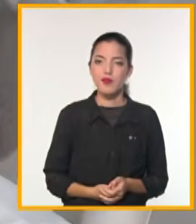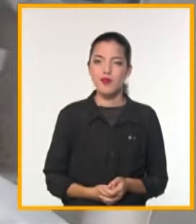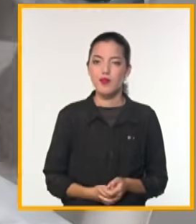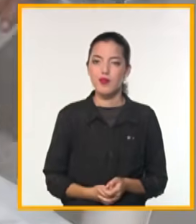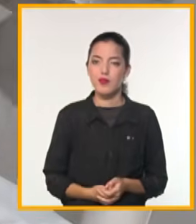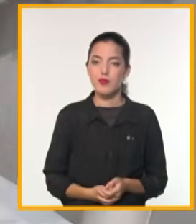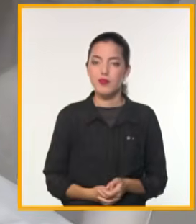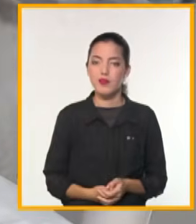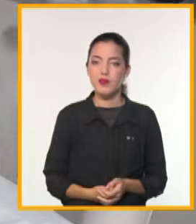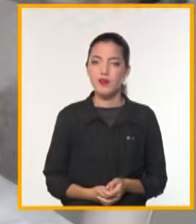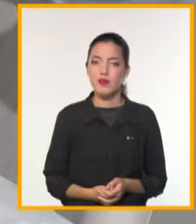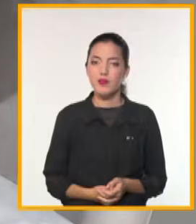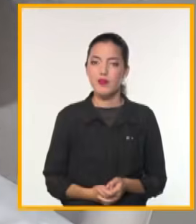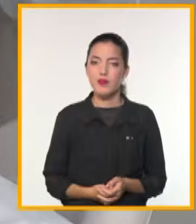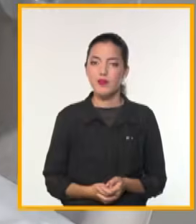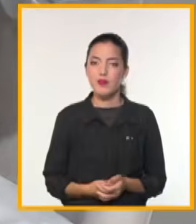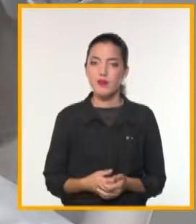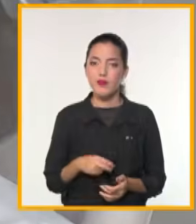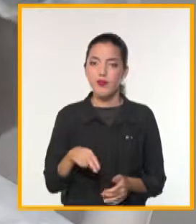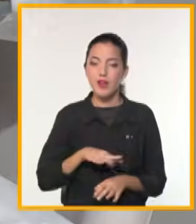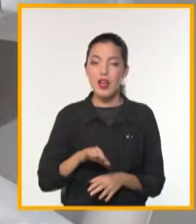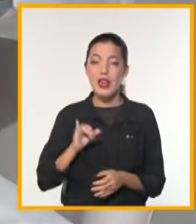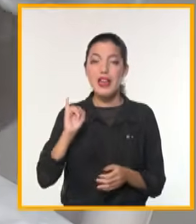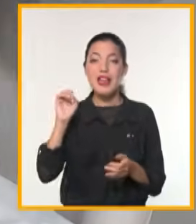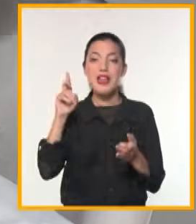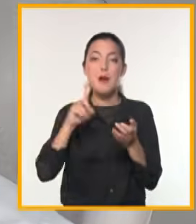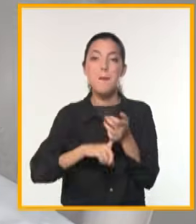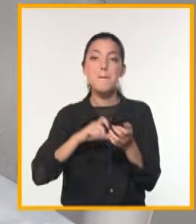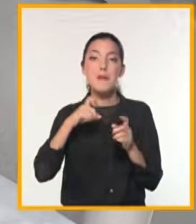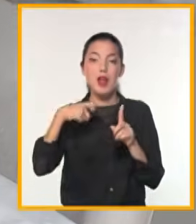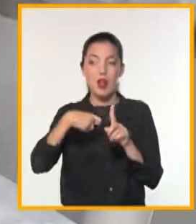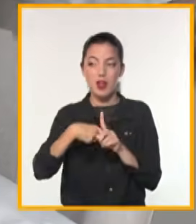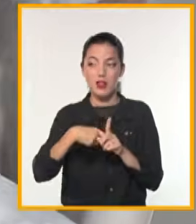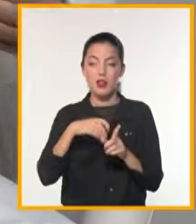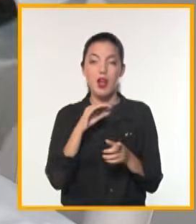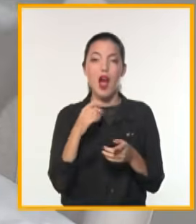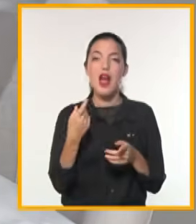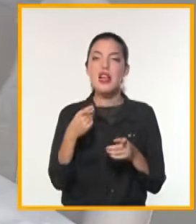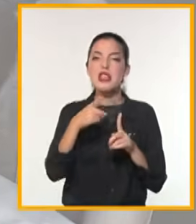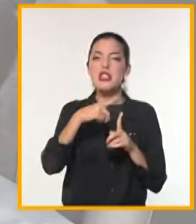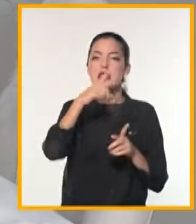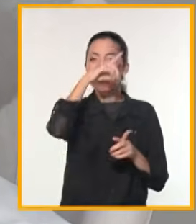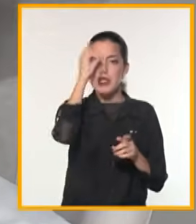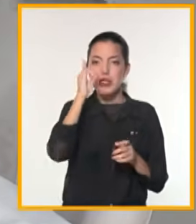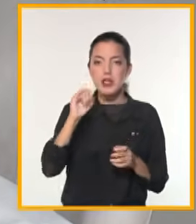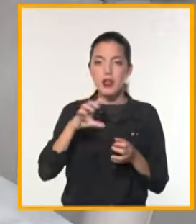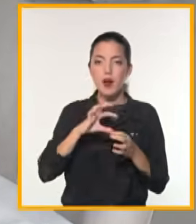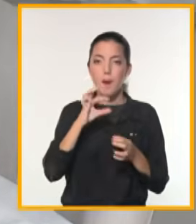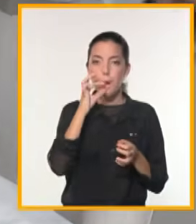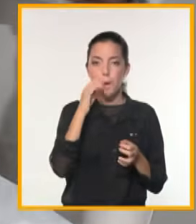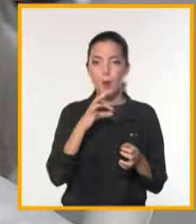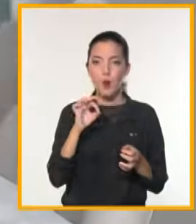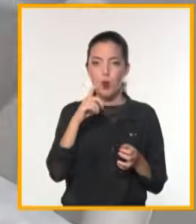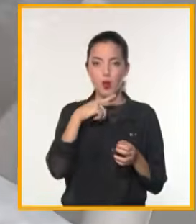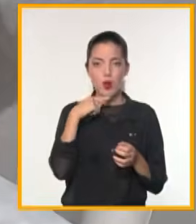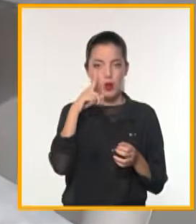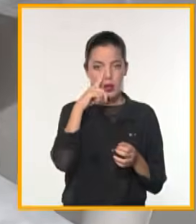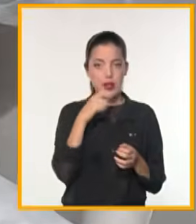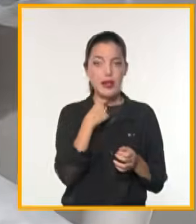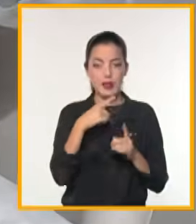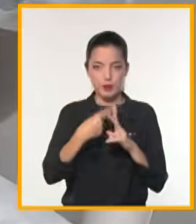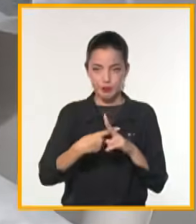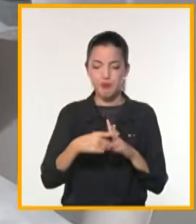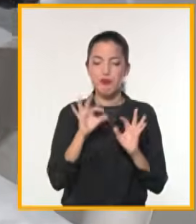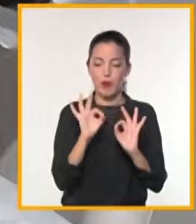Cuando estábamos, el IPK estaba en Siboney, yo veía a una muchacha vestida de secundaria pasar por delante de